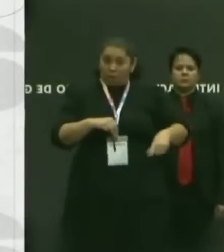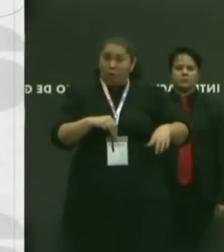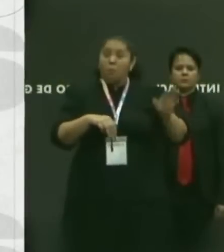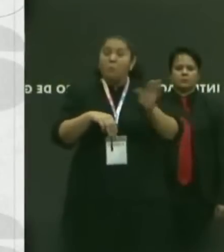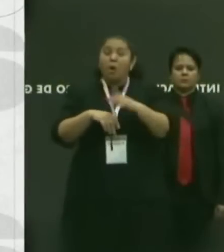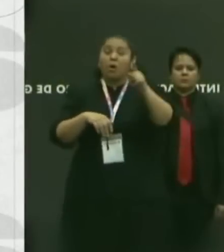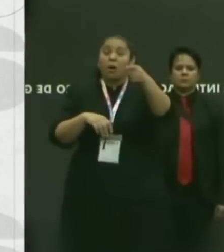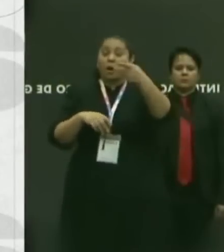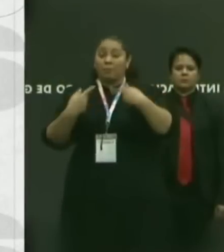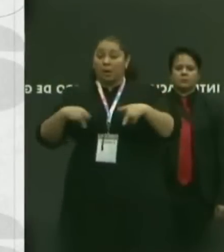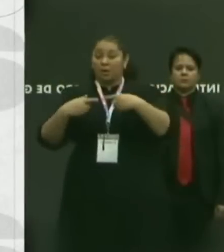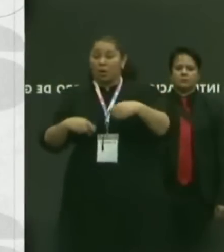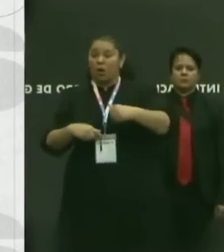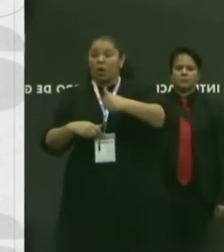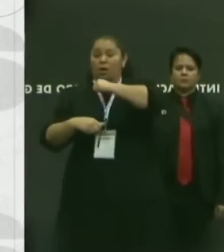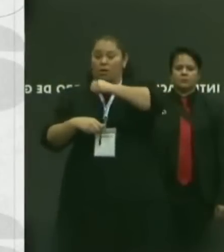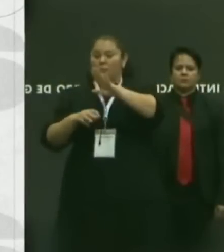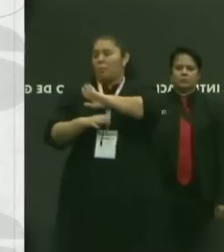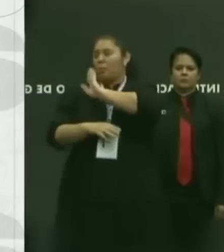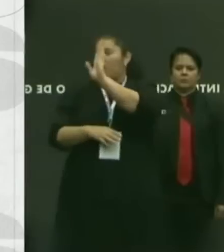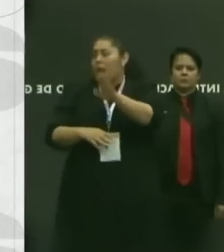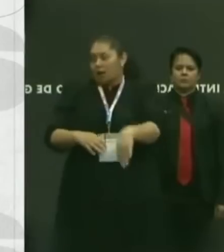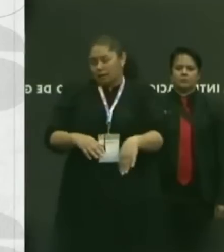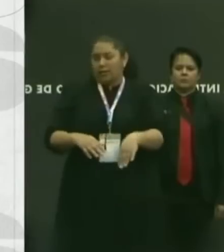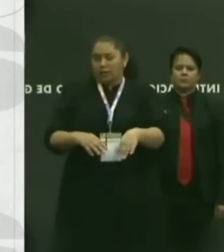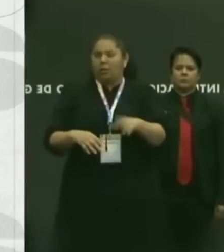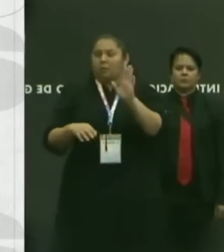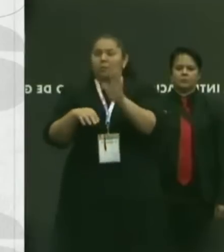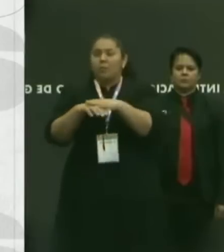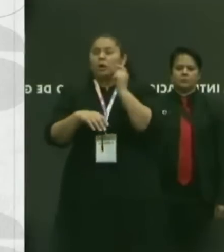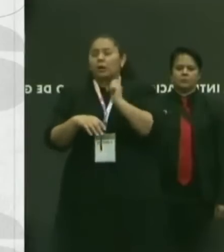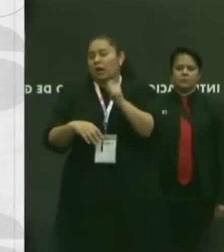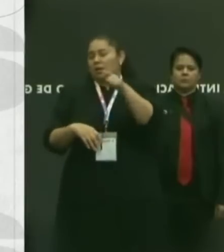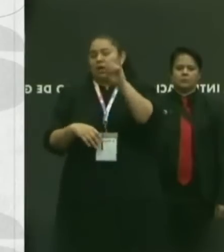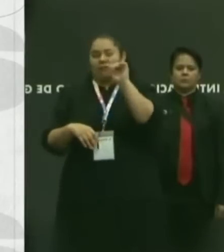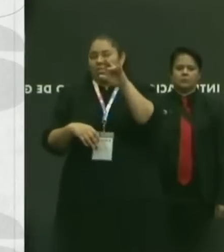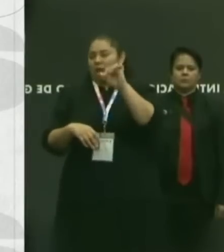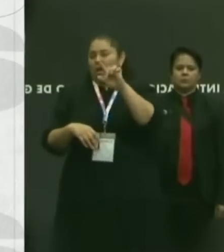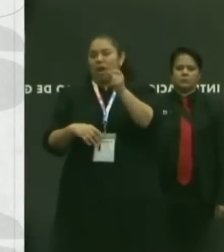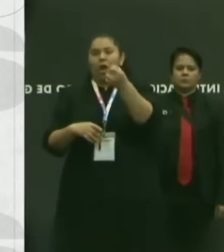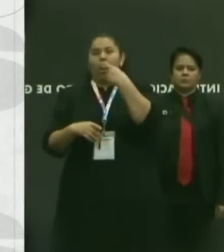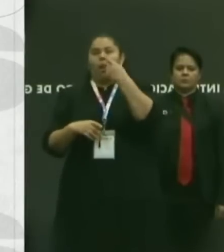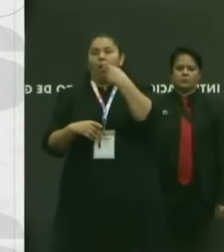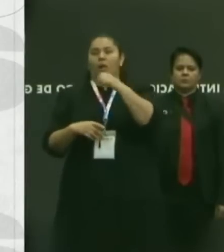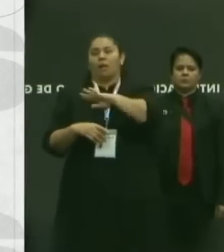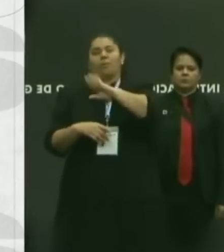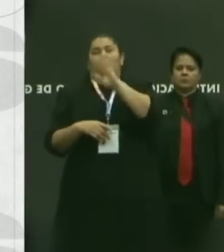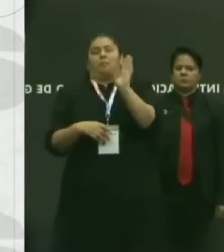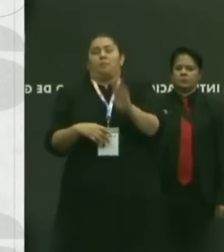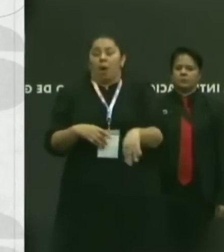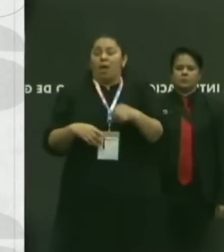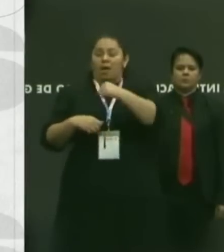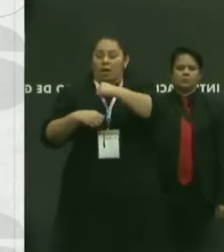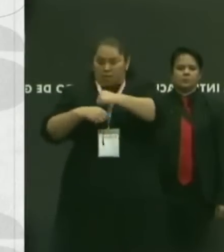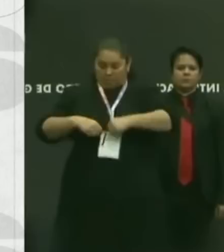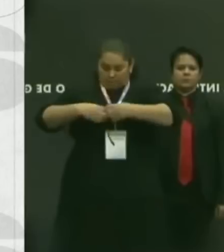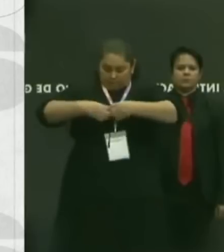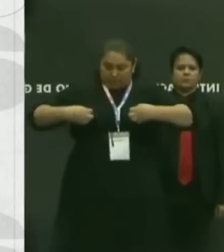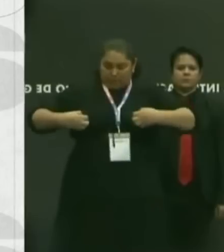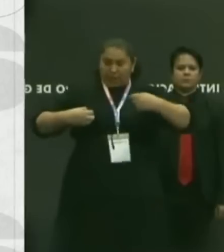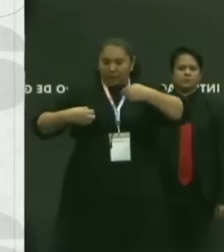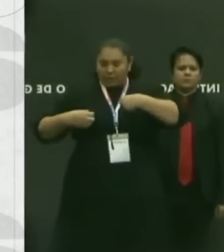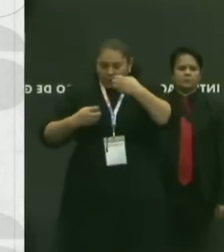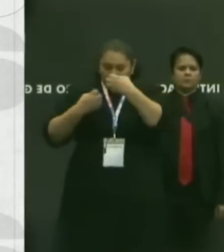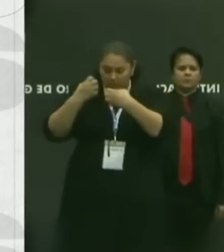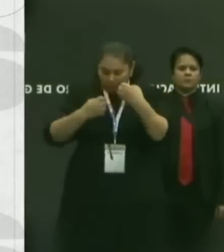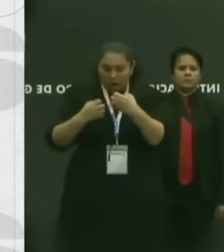pues, sentido en cuanto a pruebas, en cuanto a verdadero análisis, en cuanto a sustento periodístico, que